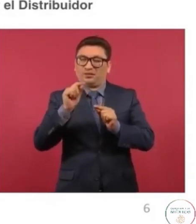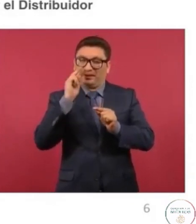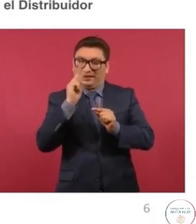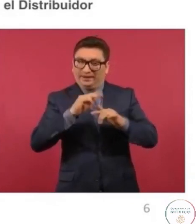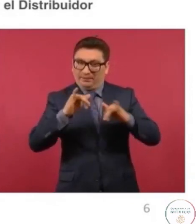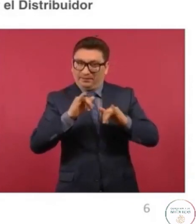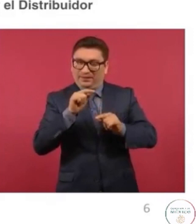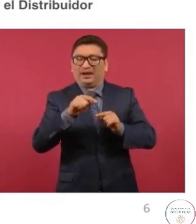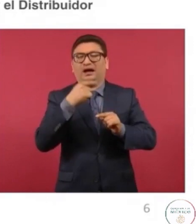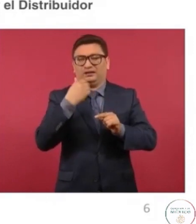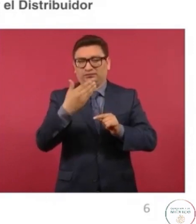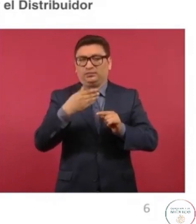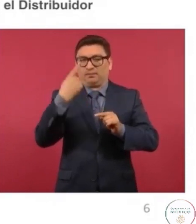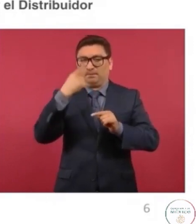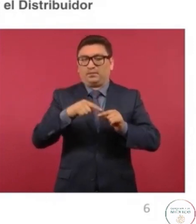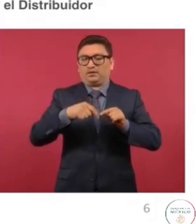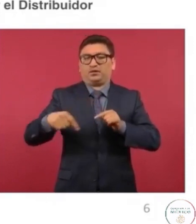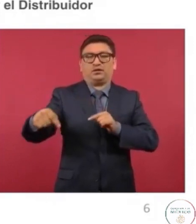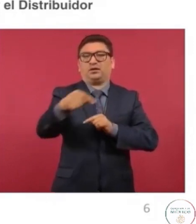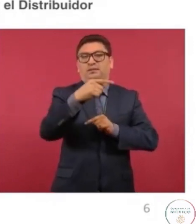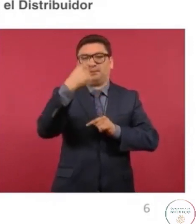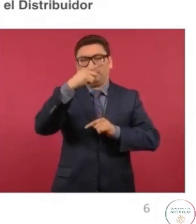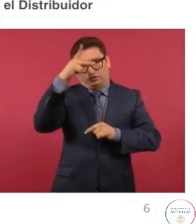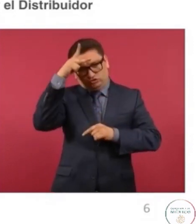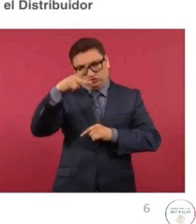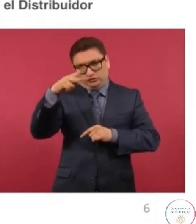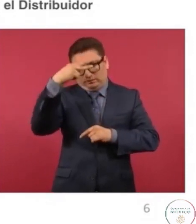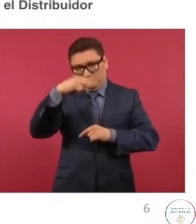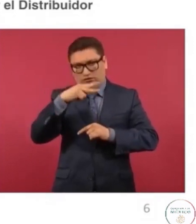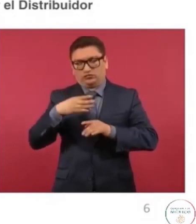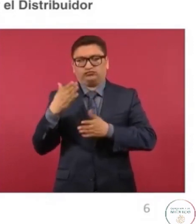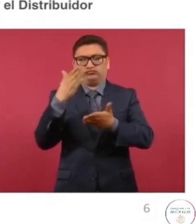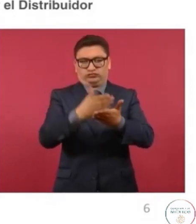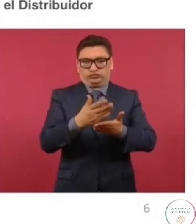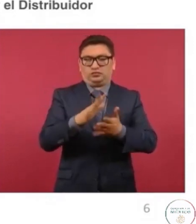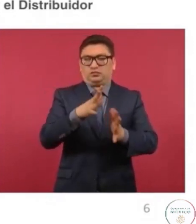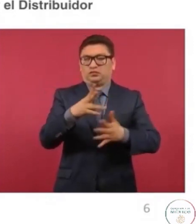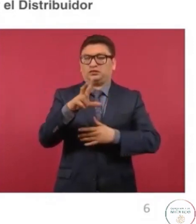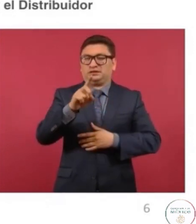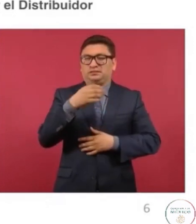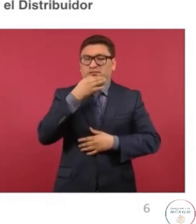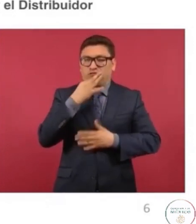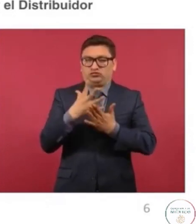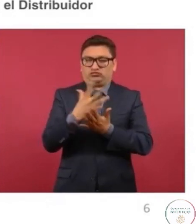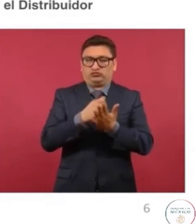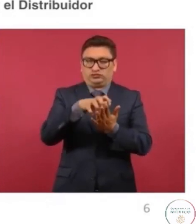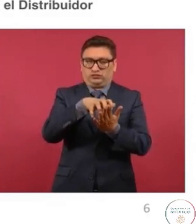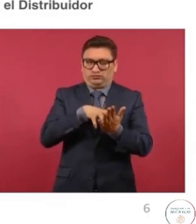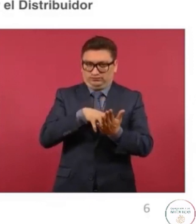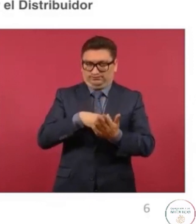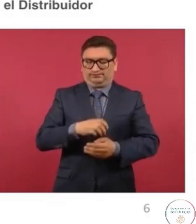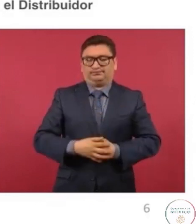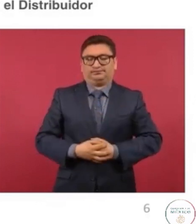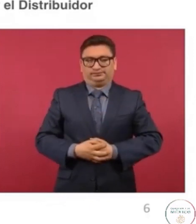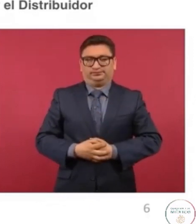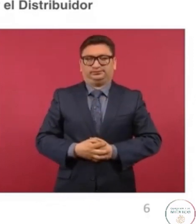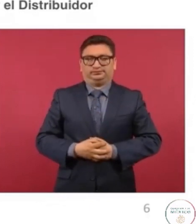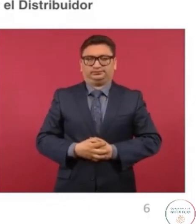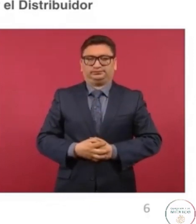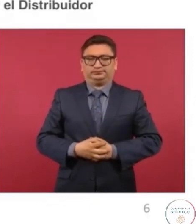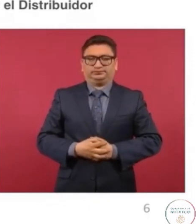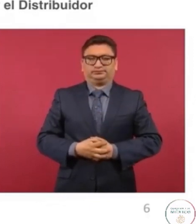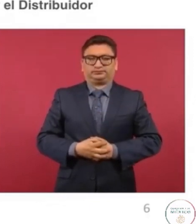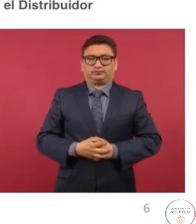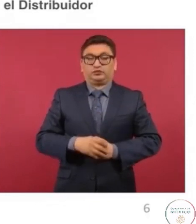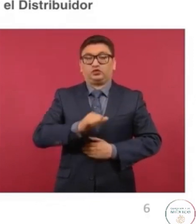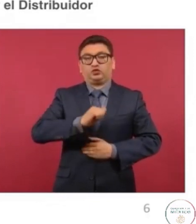la autopista México-Pachuca, aproximadamente con un ahorro de tiempo de 30 minutos, lo que representa esta obra. Nos vamos a la